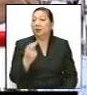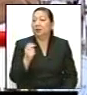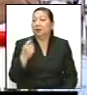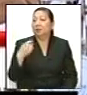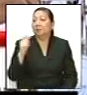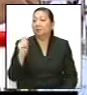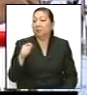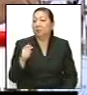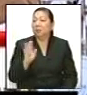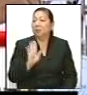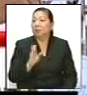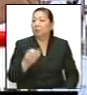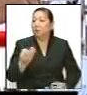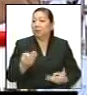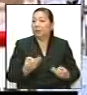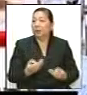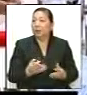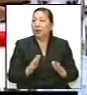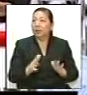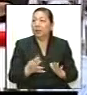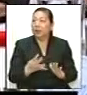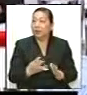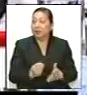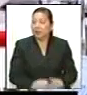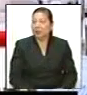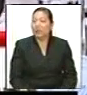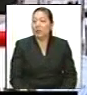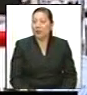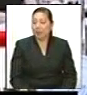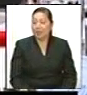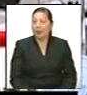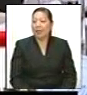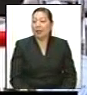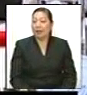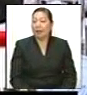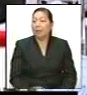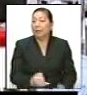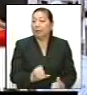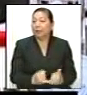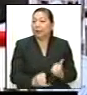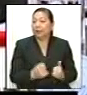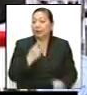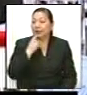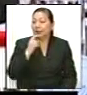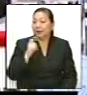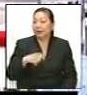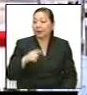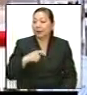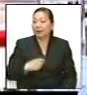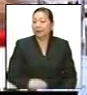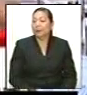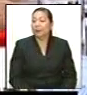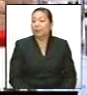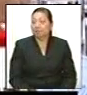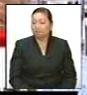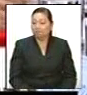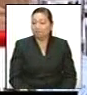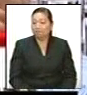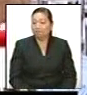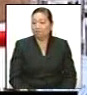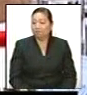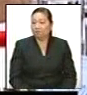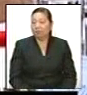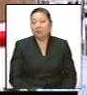más o menos del presupuesto del 19 a Tesoro, cuando realmente lo estamos necesitando. Así que son